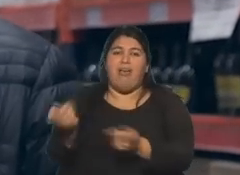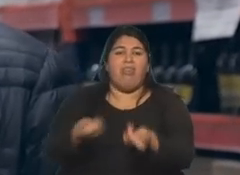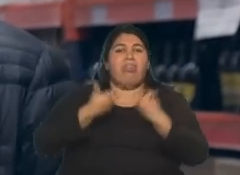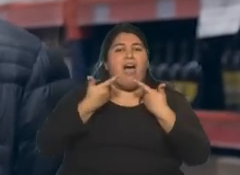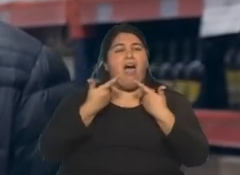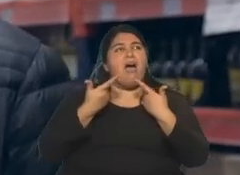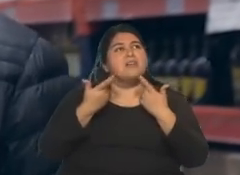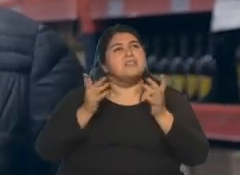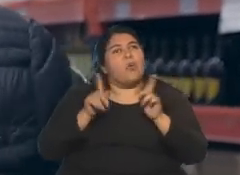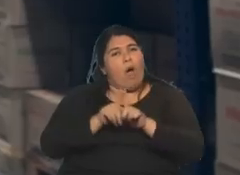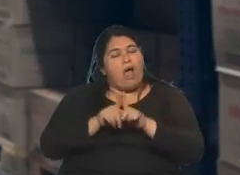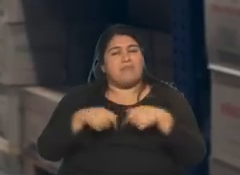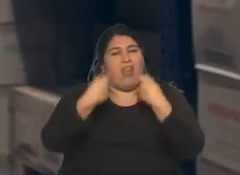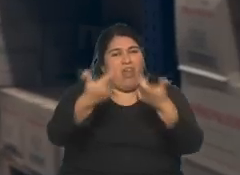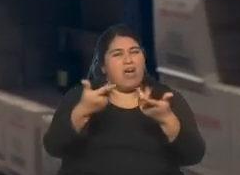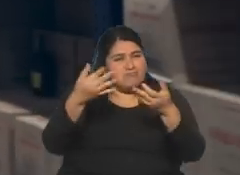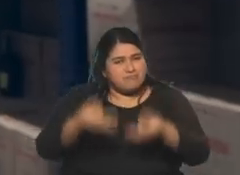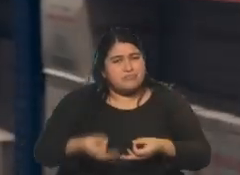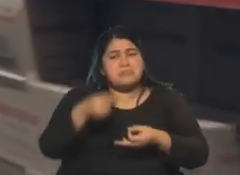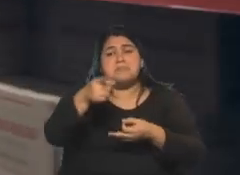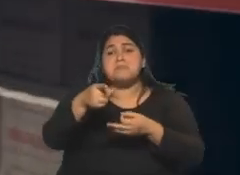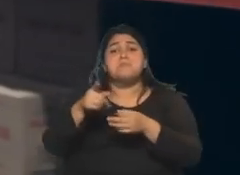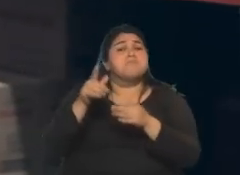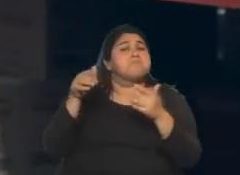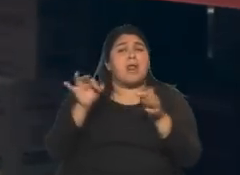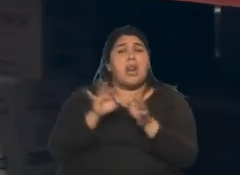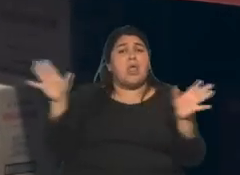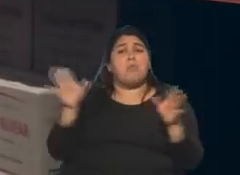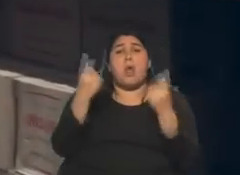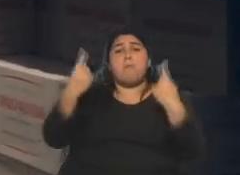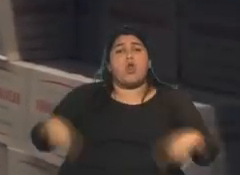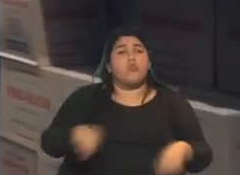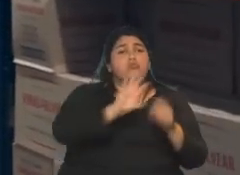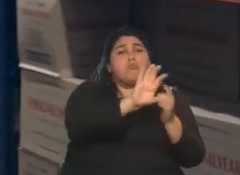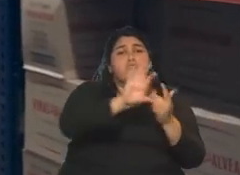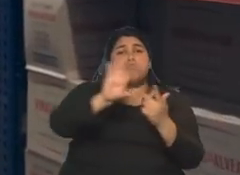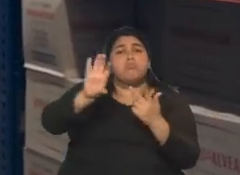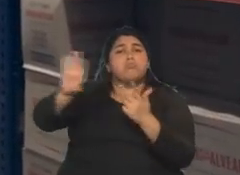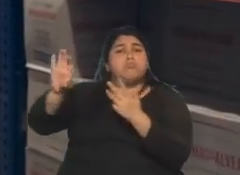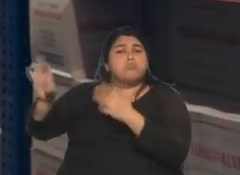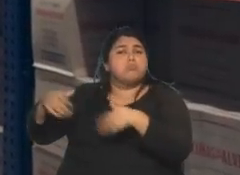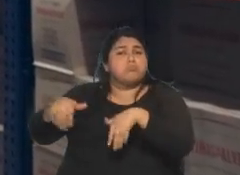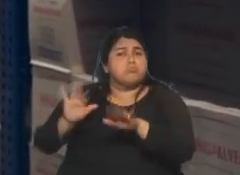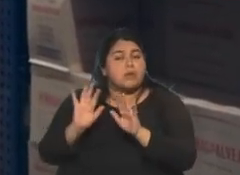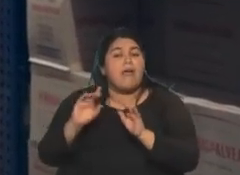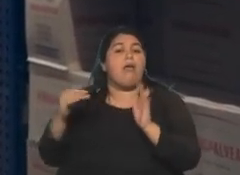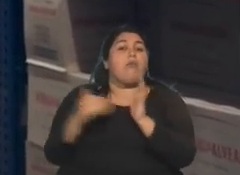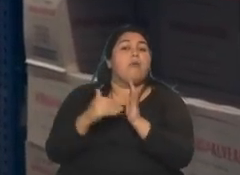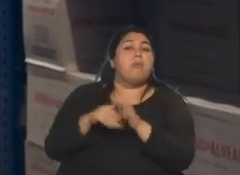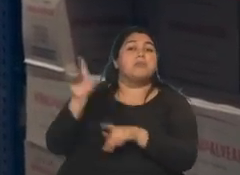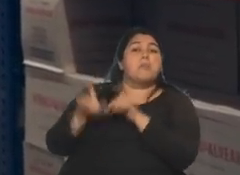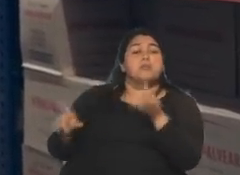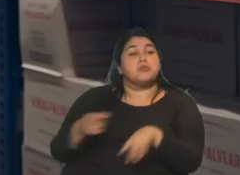la oportunidad de que esté ahí, que pueda exhibir su producto. Después, dependerá del